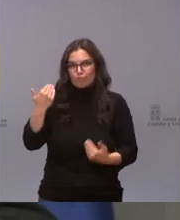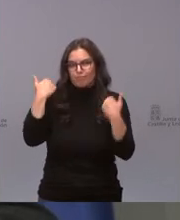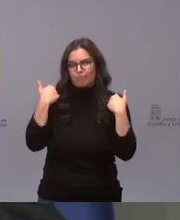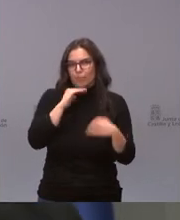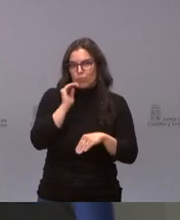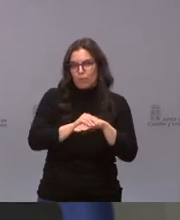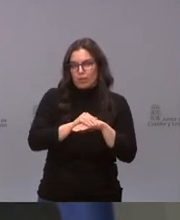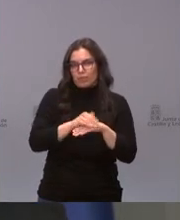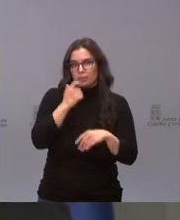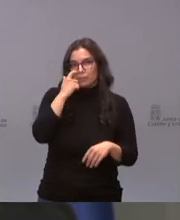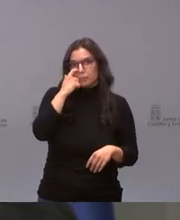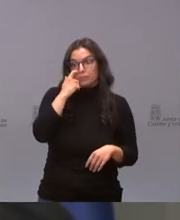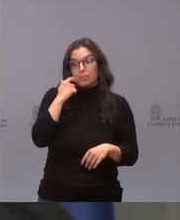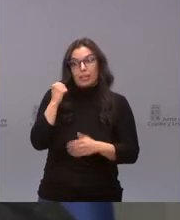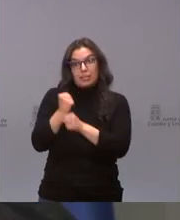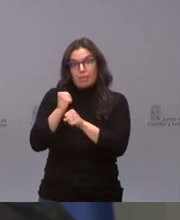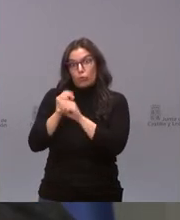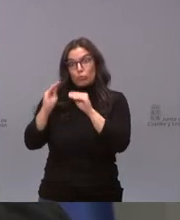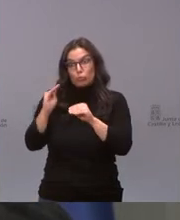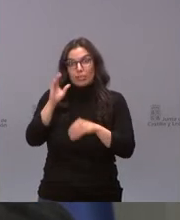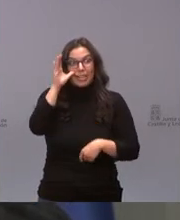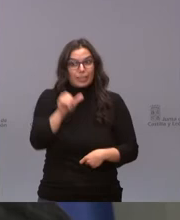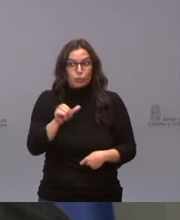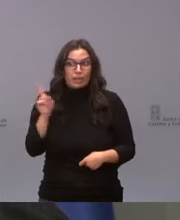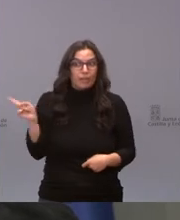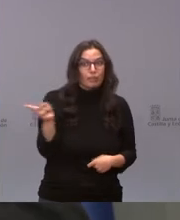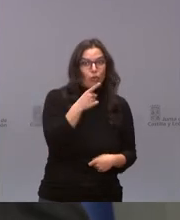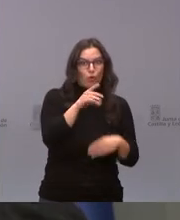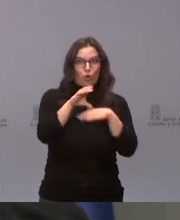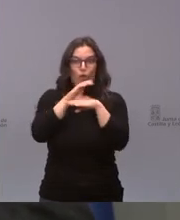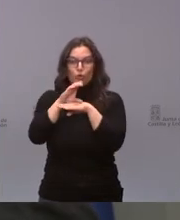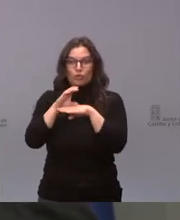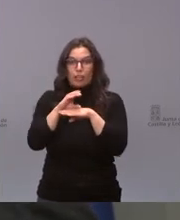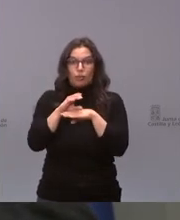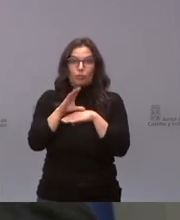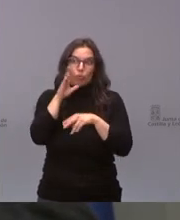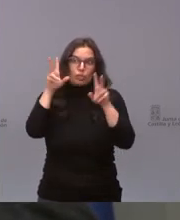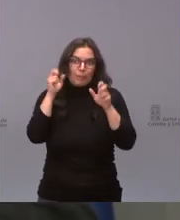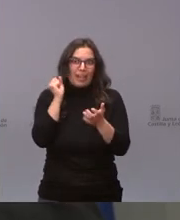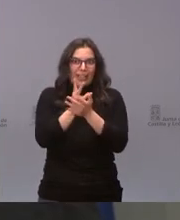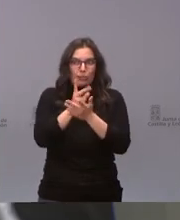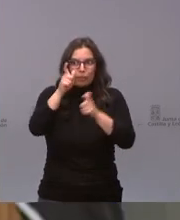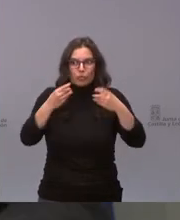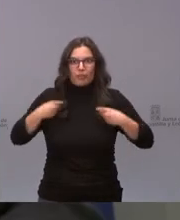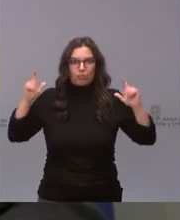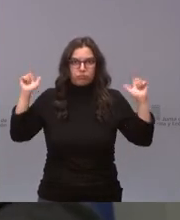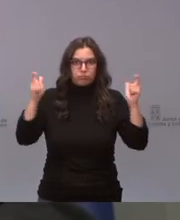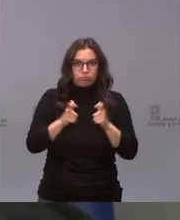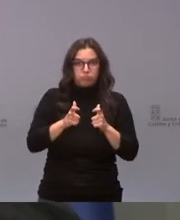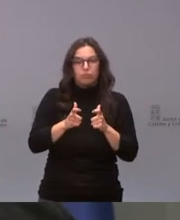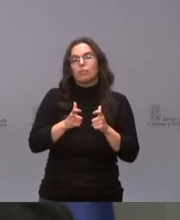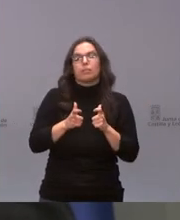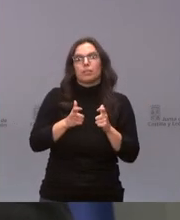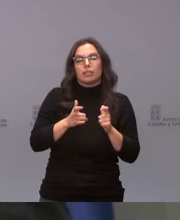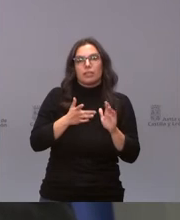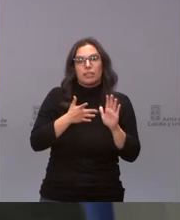labores son atender a los consejeros que tienen el reto demográfico. No digo que no sea su labor atender a la